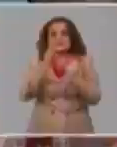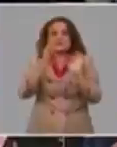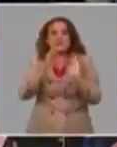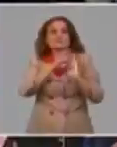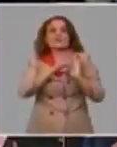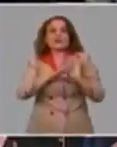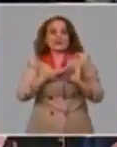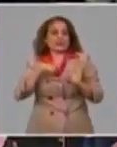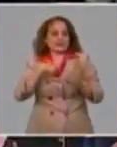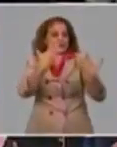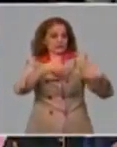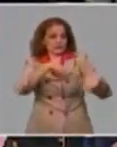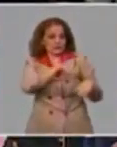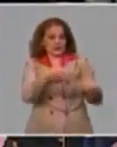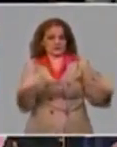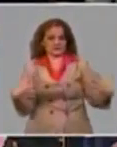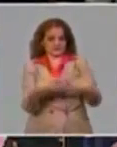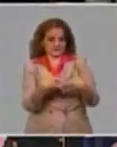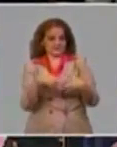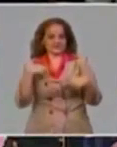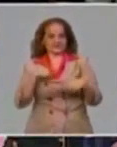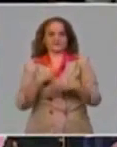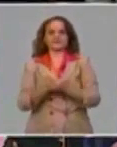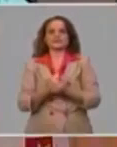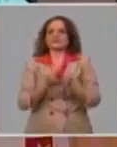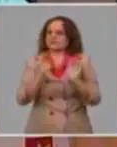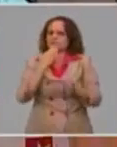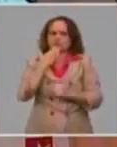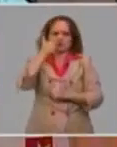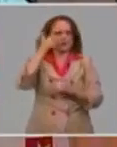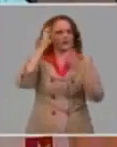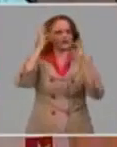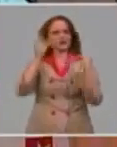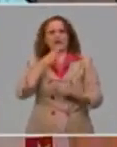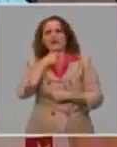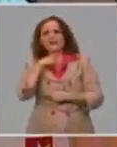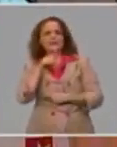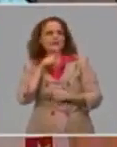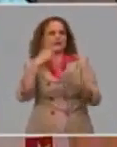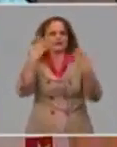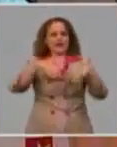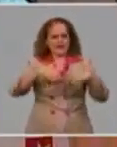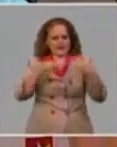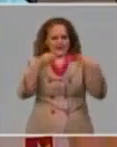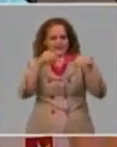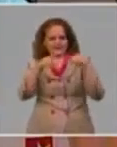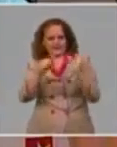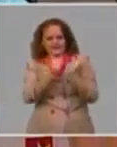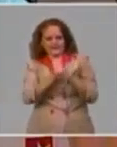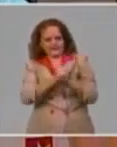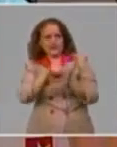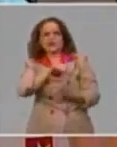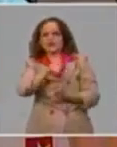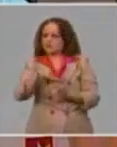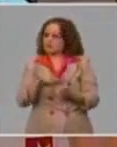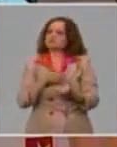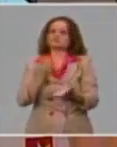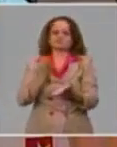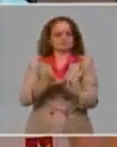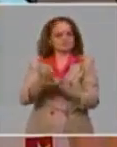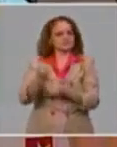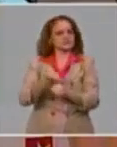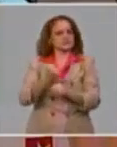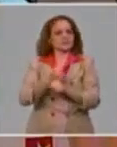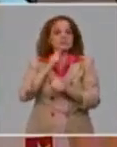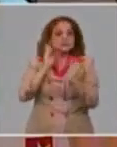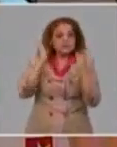estamos trabajando inclusive con buenos resultados en Antillana de Acero, en un grupo de industria que hemos podido concentrarnos y hemos